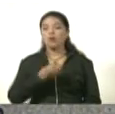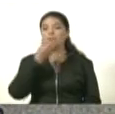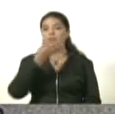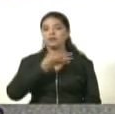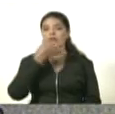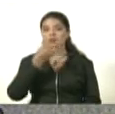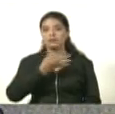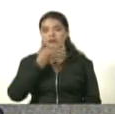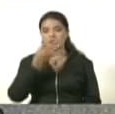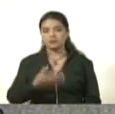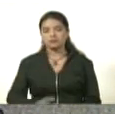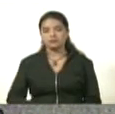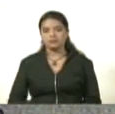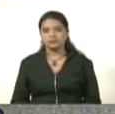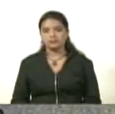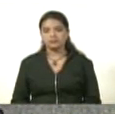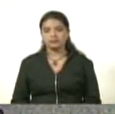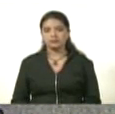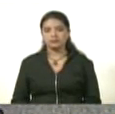Muy buenas tardes.